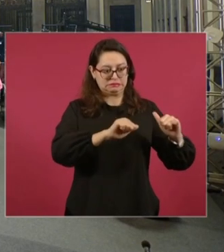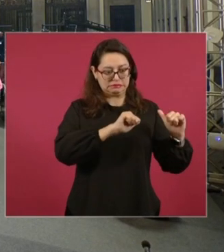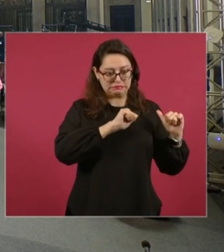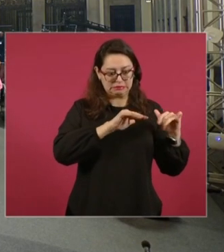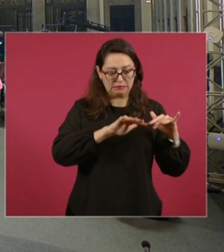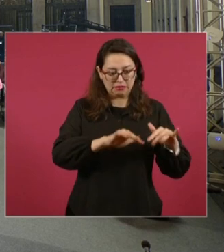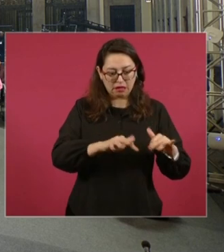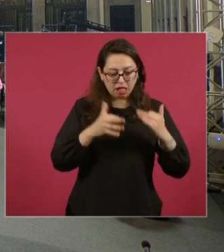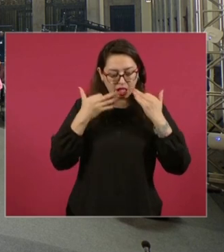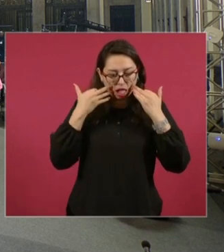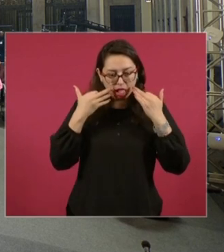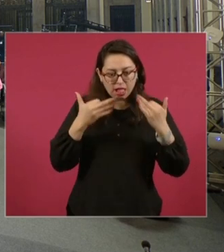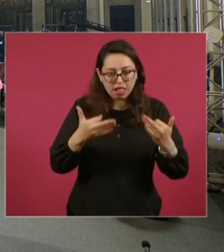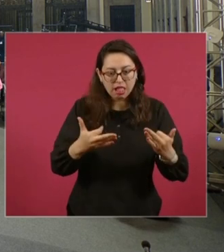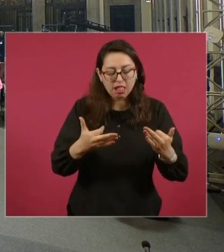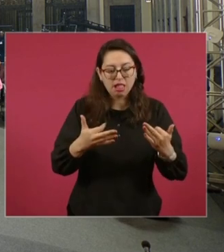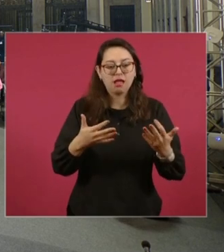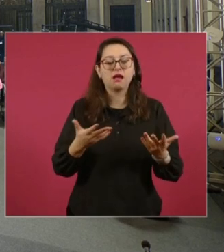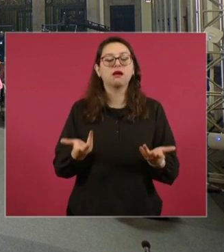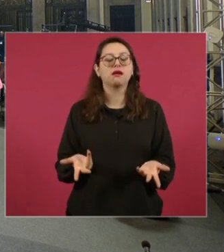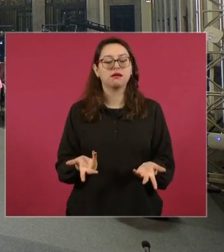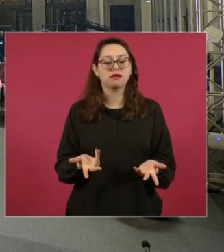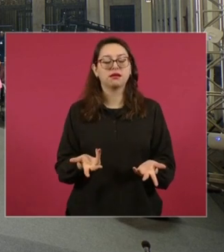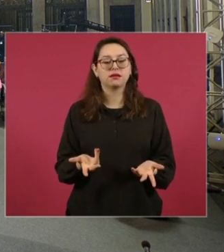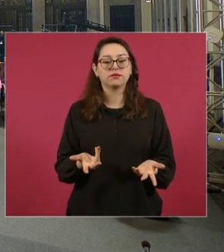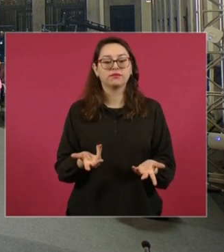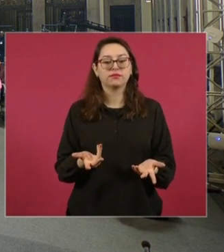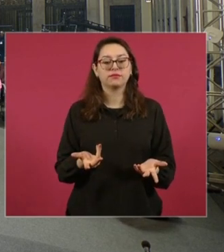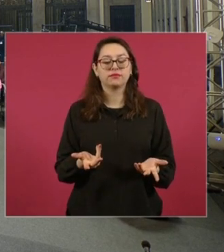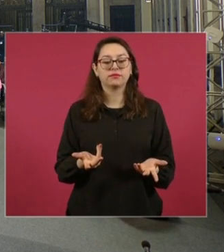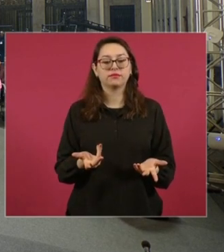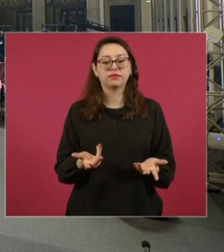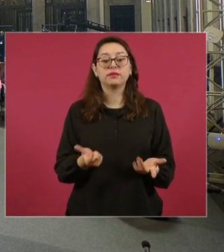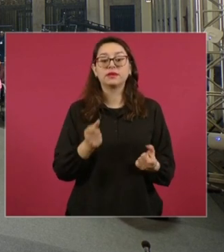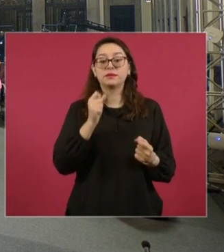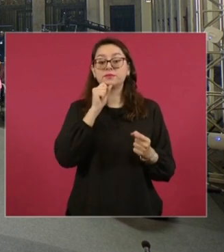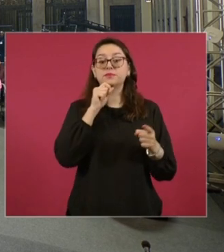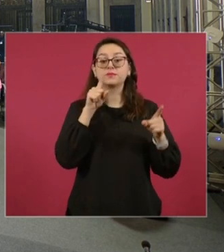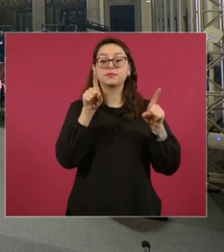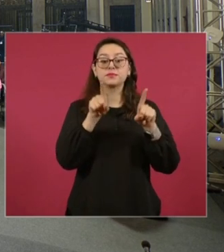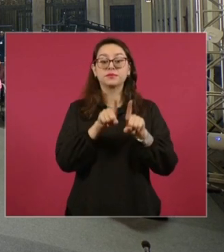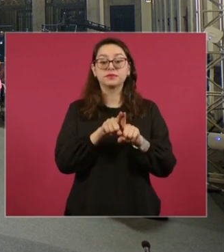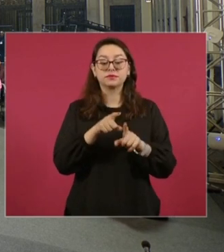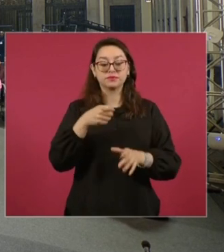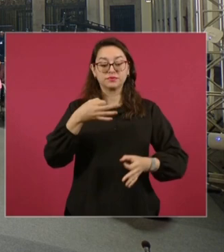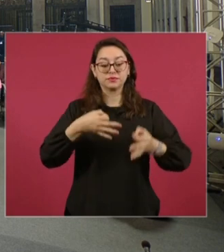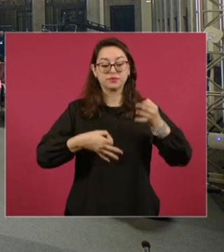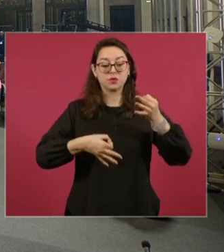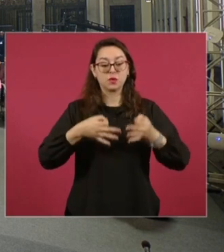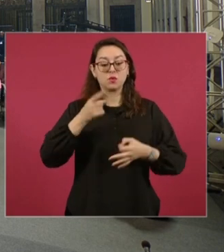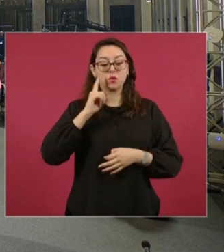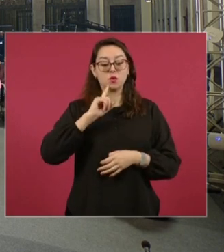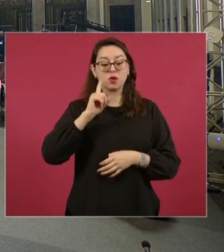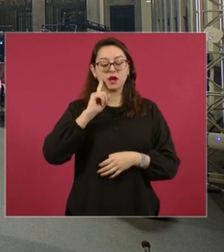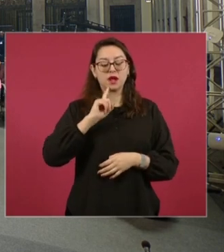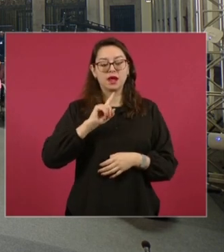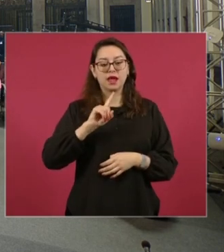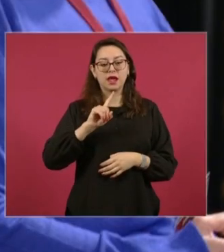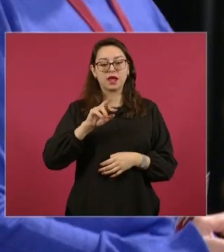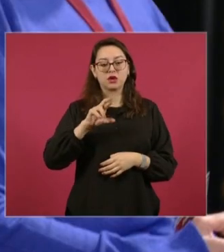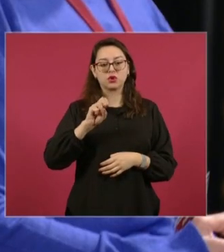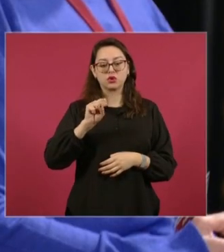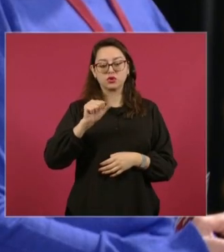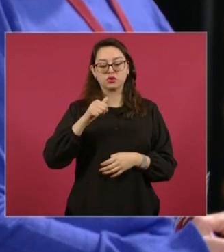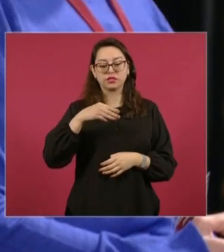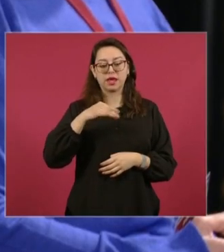diligencia. Llegó por parte del tribunal la licenciada Rosa María Villegas, secretaria del